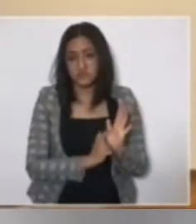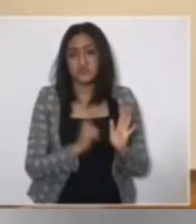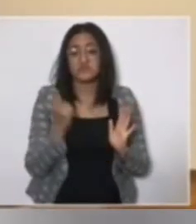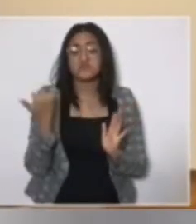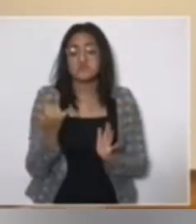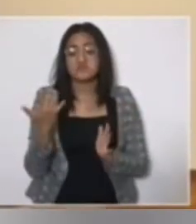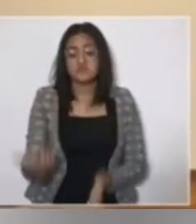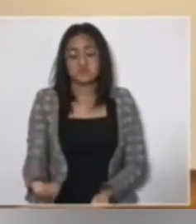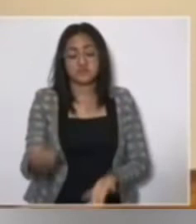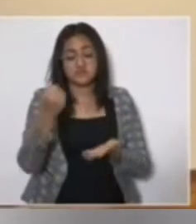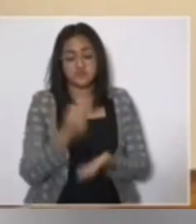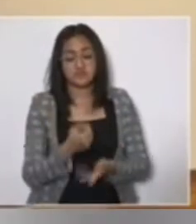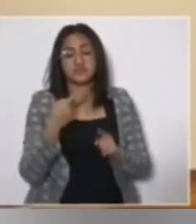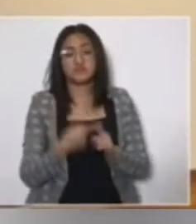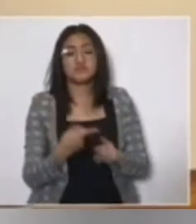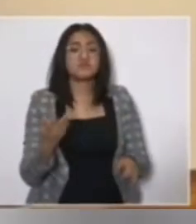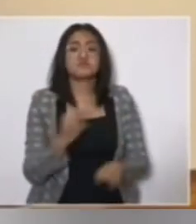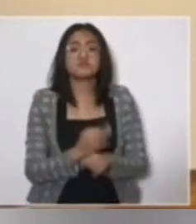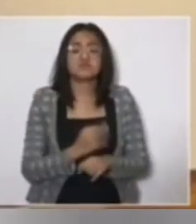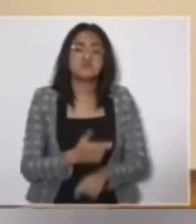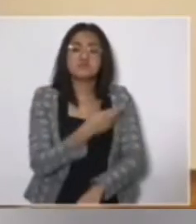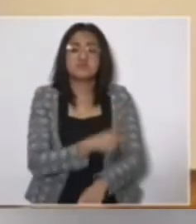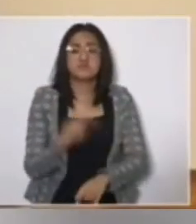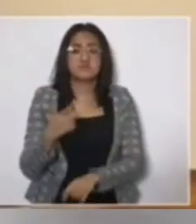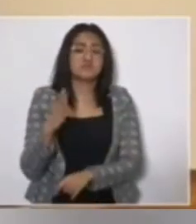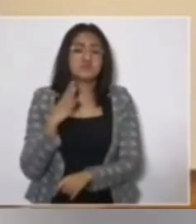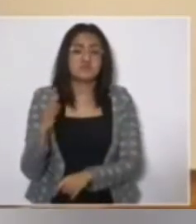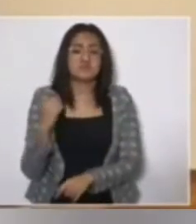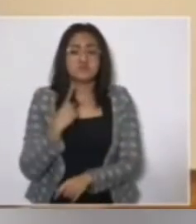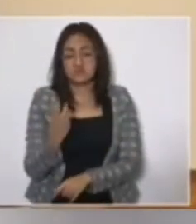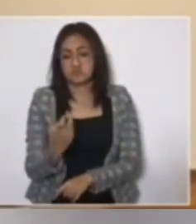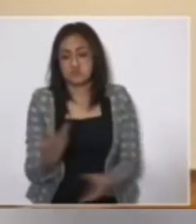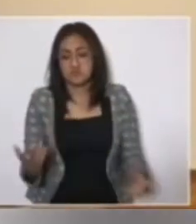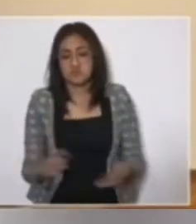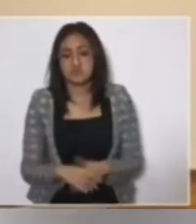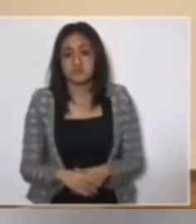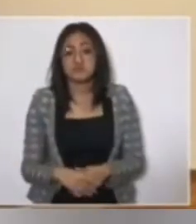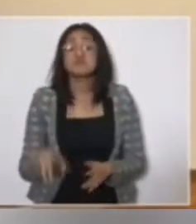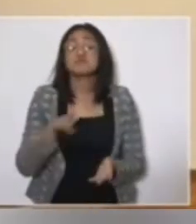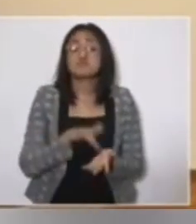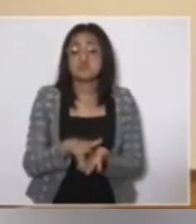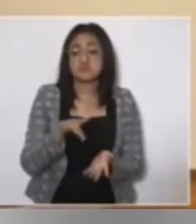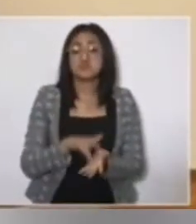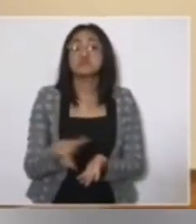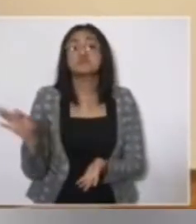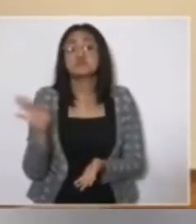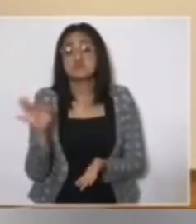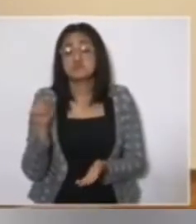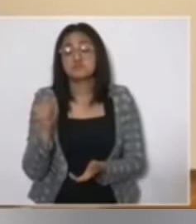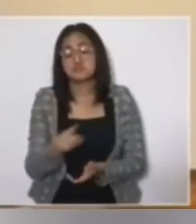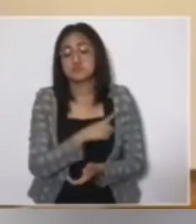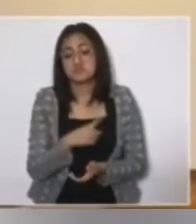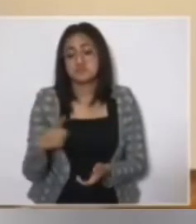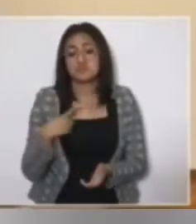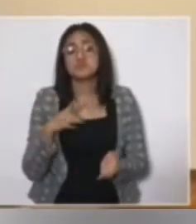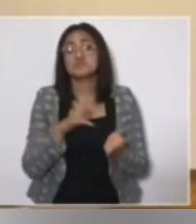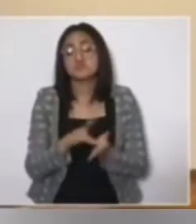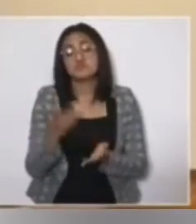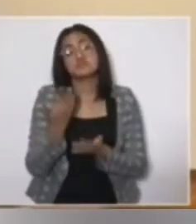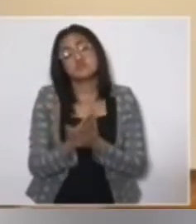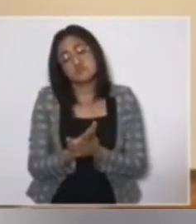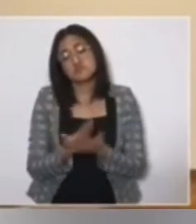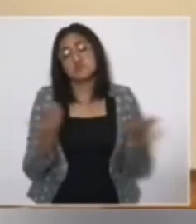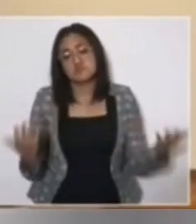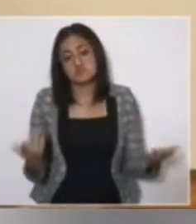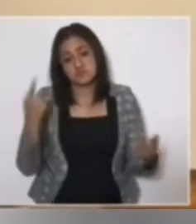presupuesto de egresos que solamente lo resuelve la cámara diputados que apoyen que apoyen es lo que es pero yo